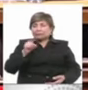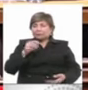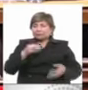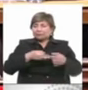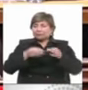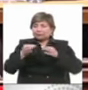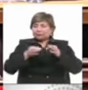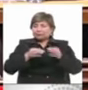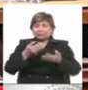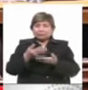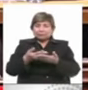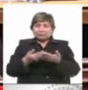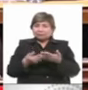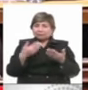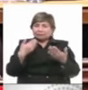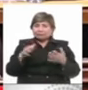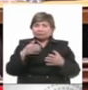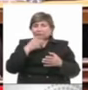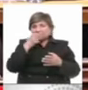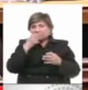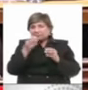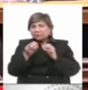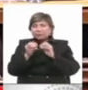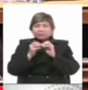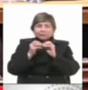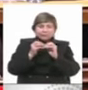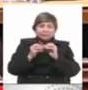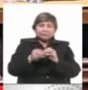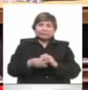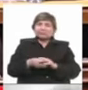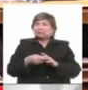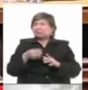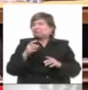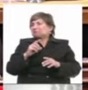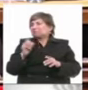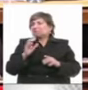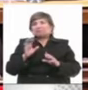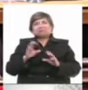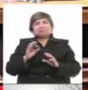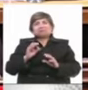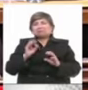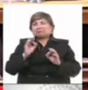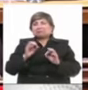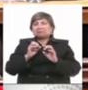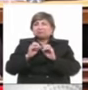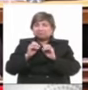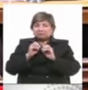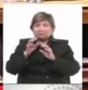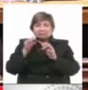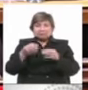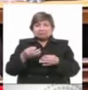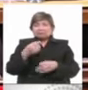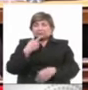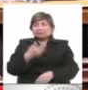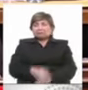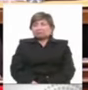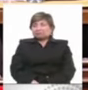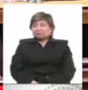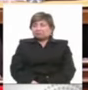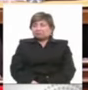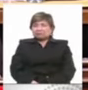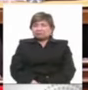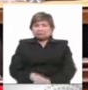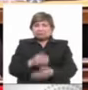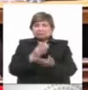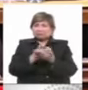explicado ya, pues, como dicen los muchachos, hasta con manzanitas de qué se trata esto. Pero nada vale la pena porque están clarísimos en lo que quieren hacer. Quieren vacar